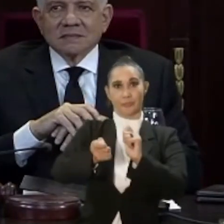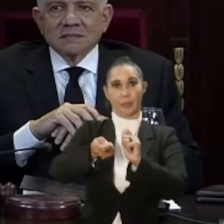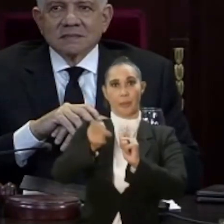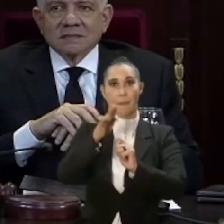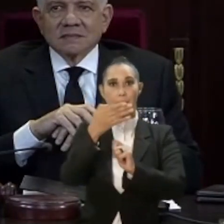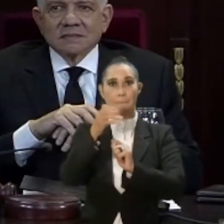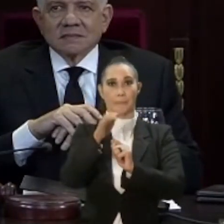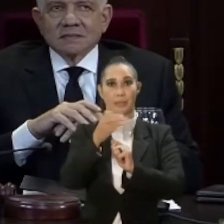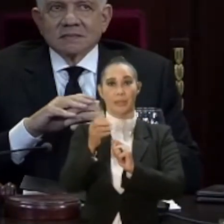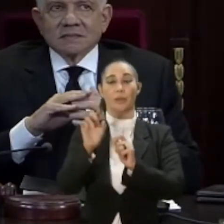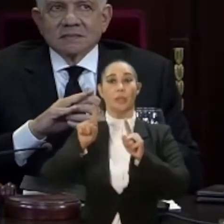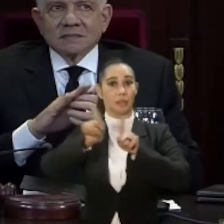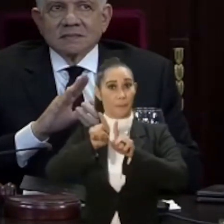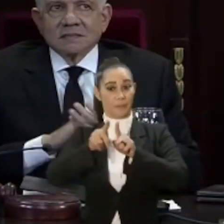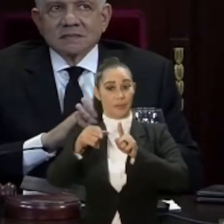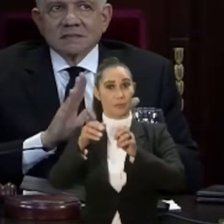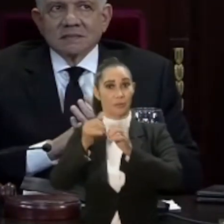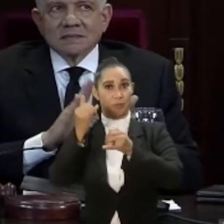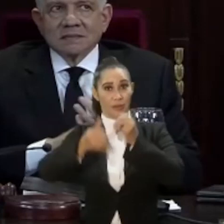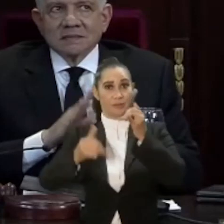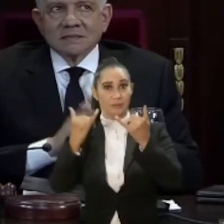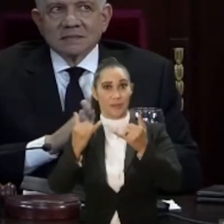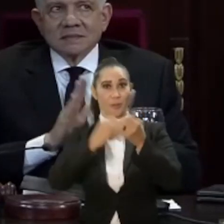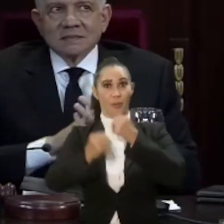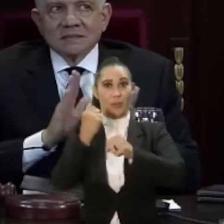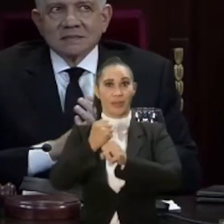inauguraremos este año. Con esto